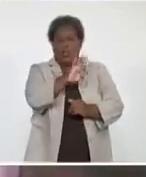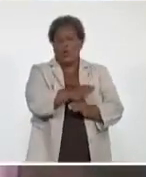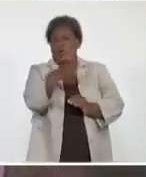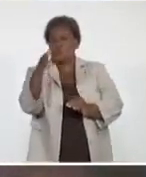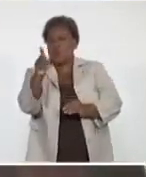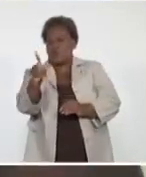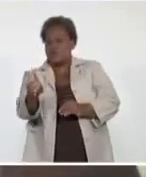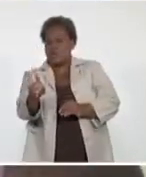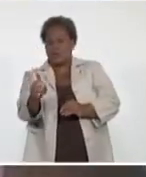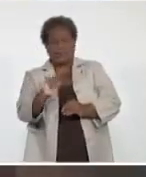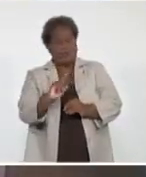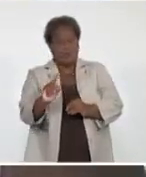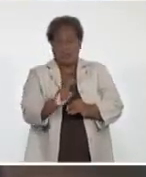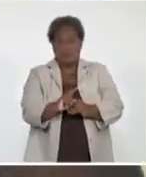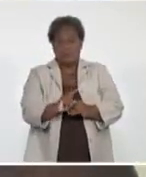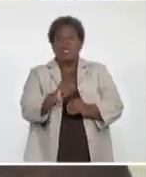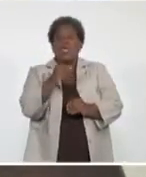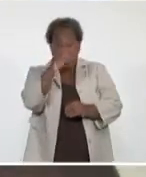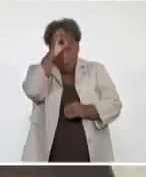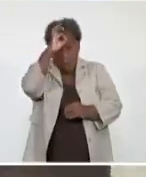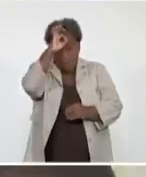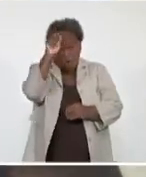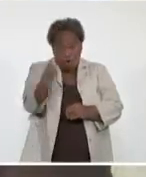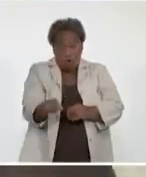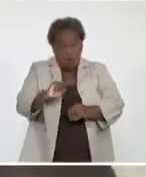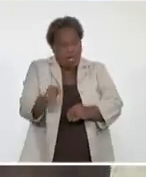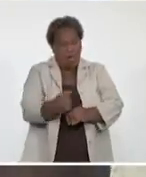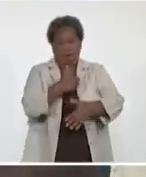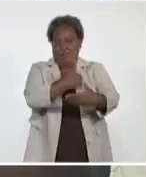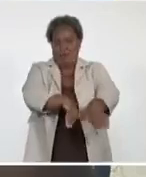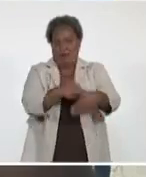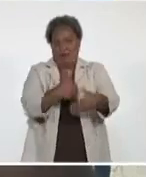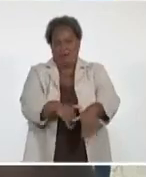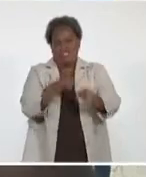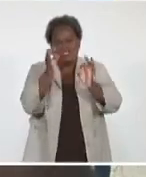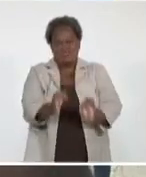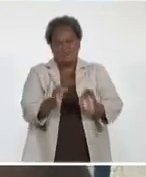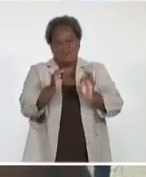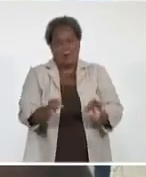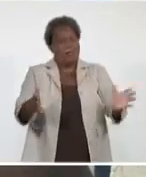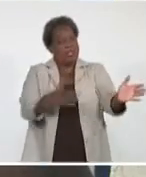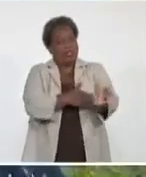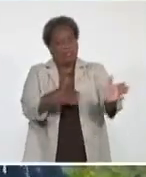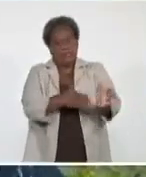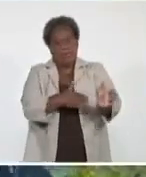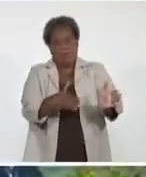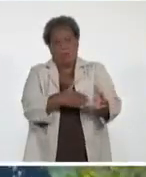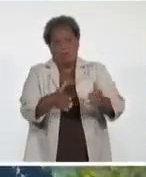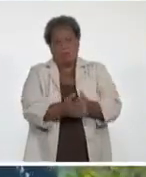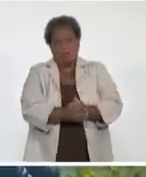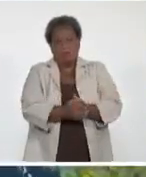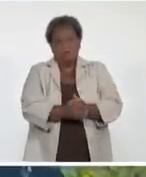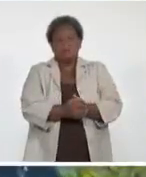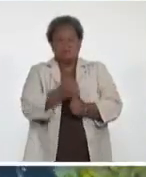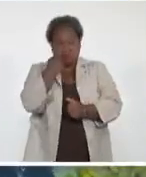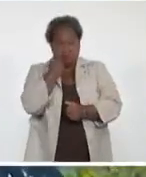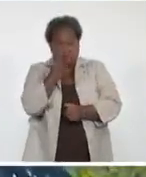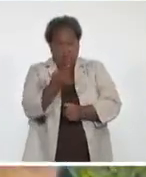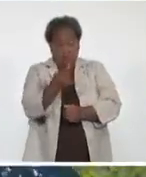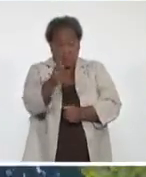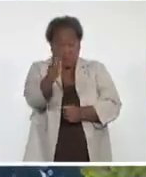2 a 4, en todo momento, porque en todo momento hay indisciplina social. Personas también